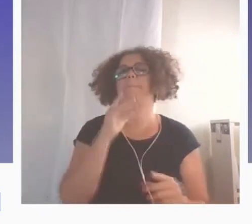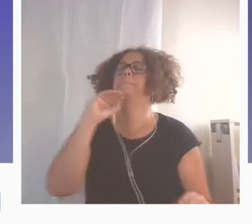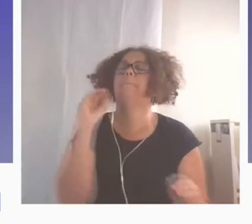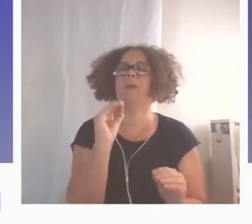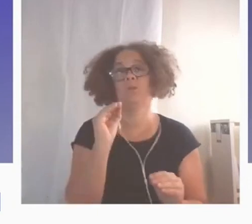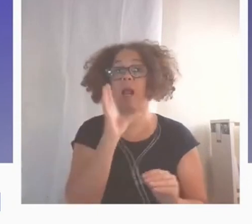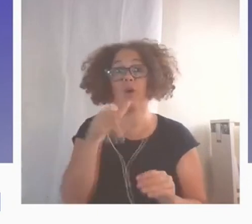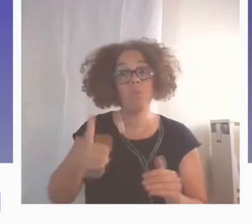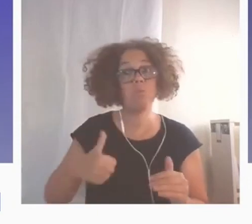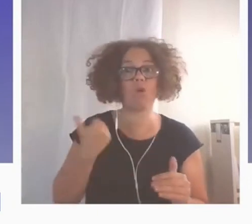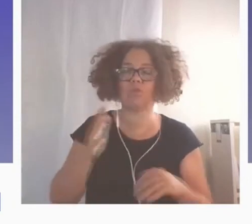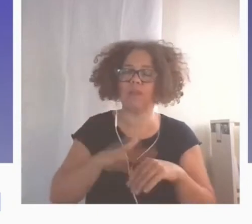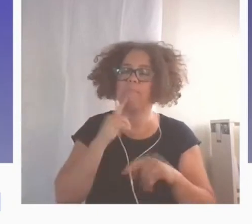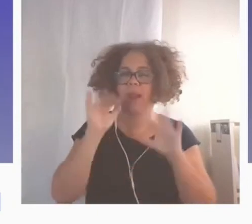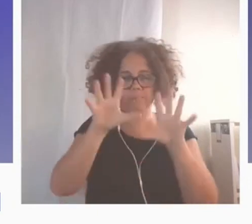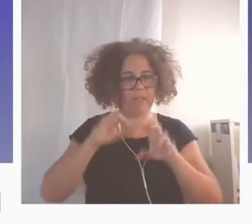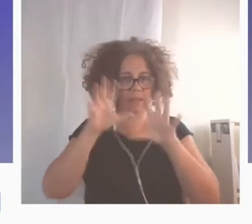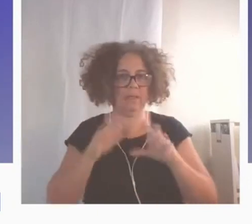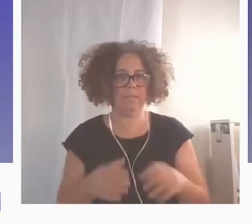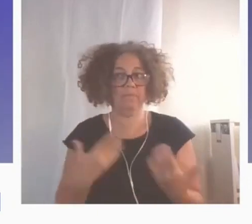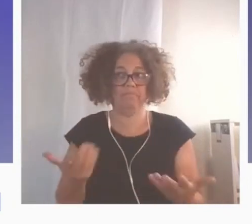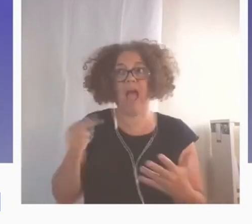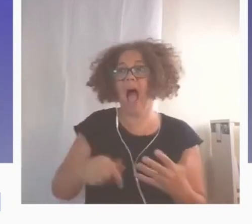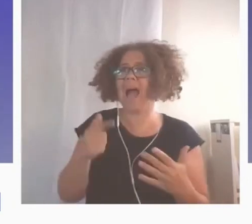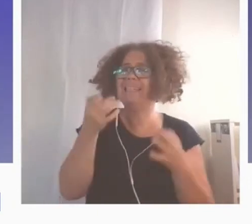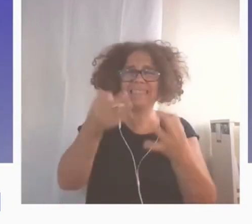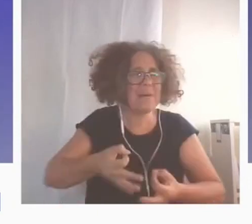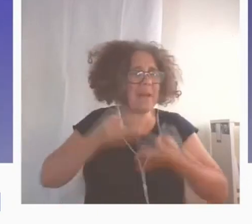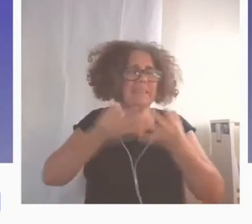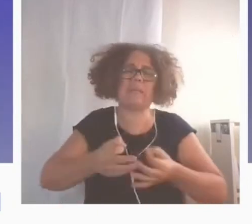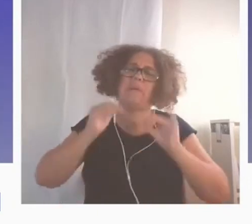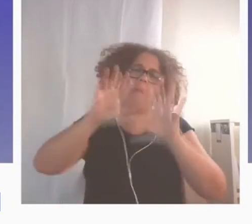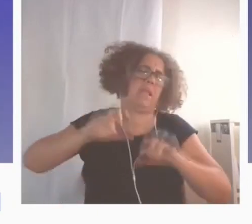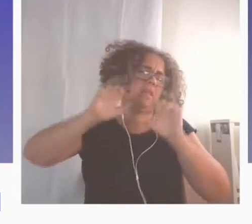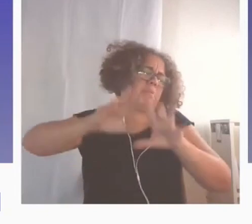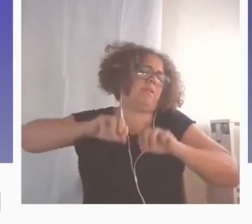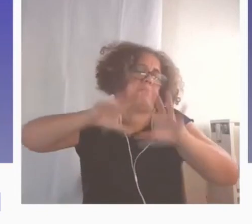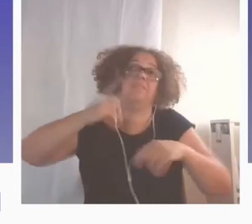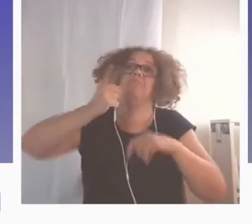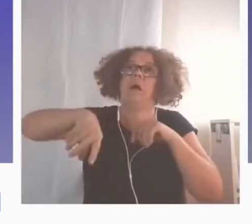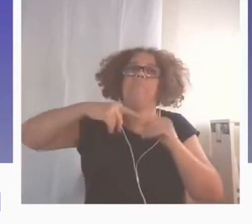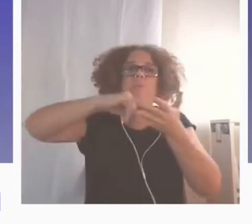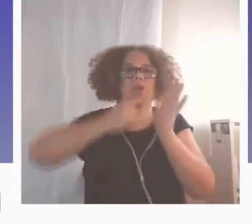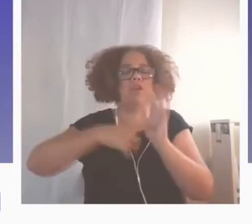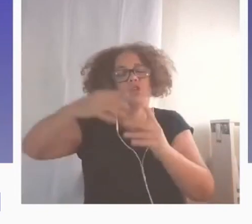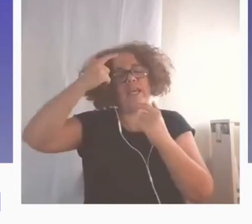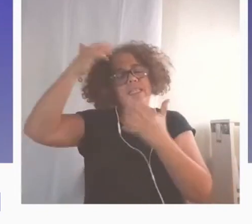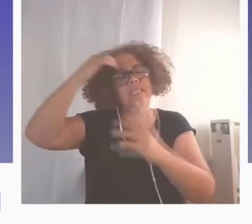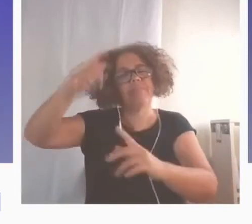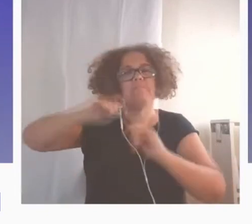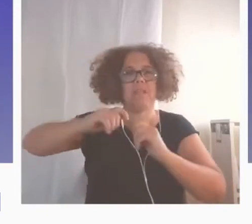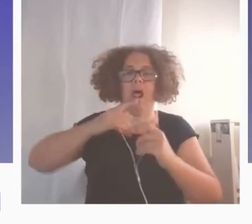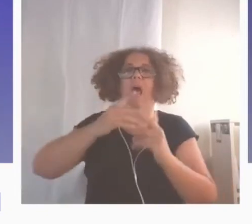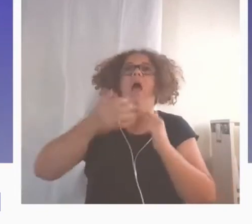oportunidad de aprendizaje. Aquí siempre se aprende y además se conocen proyectos que inspiran, proyectos